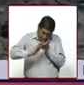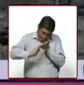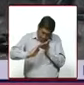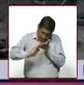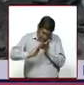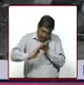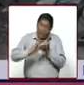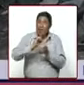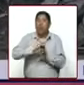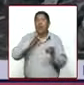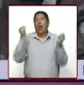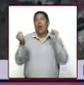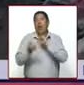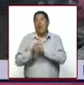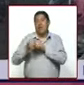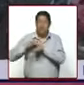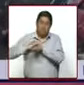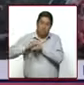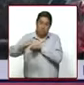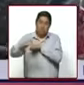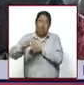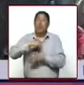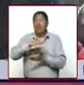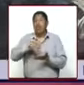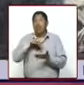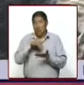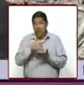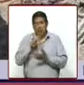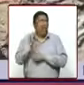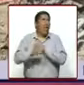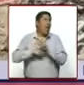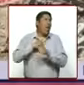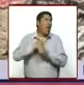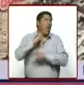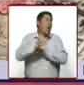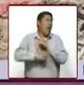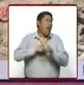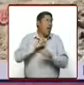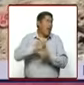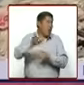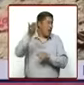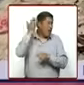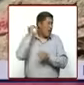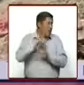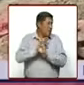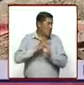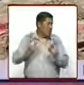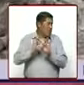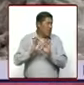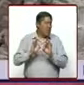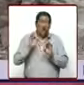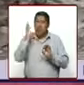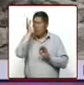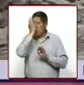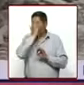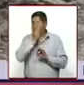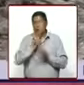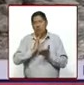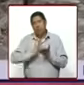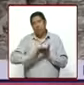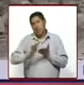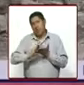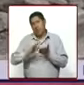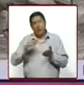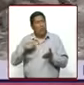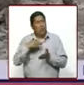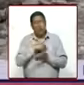estamos cambiando las aceras para que nuestro centro de la ciudad, que hace años no se le hizo un cambio tan importante, se vea más bonito. Disculpen y